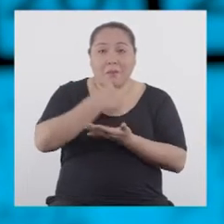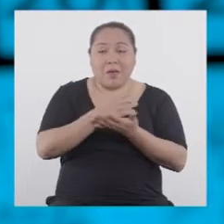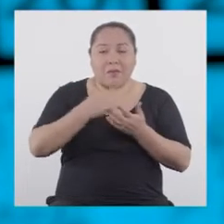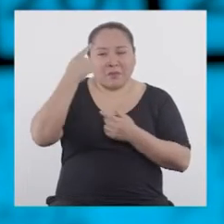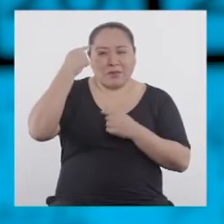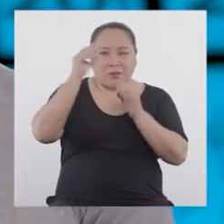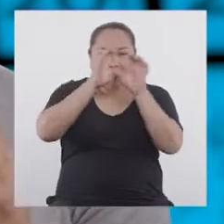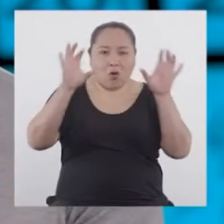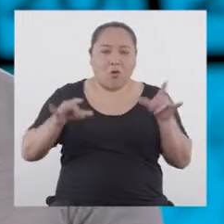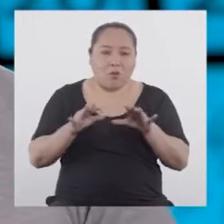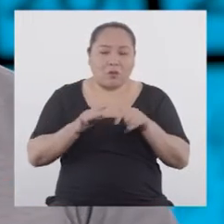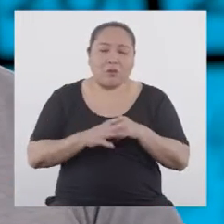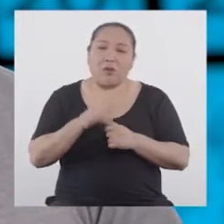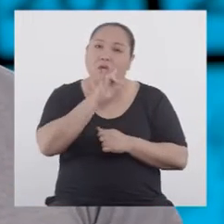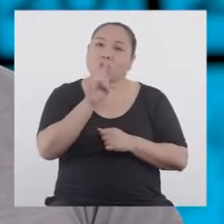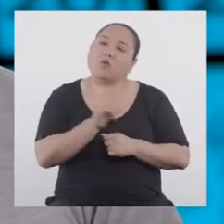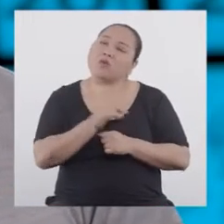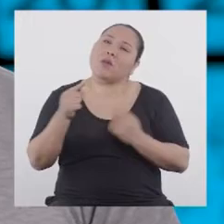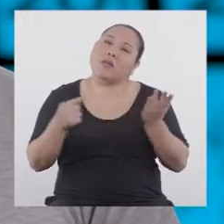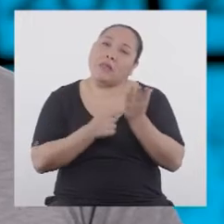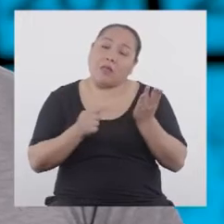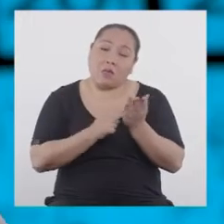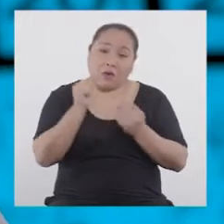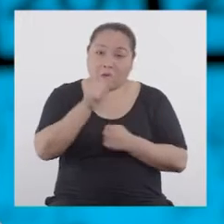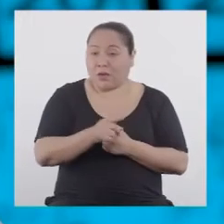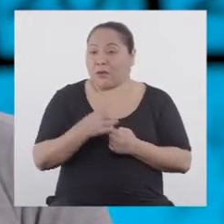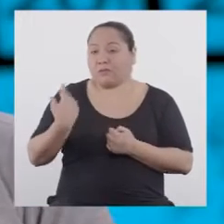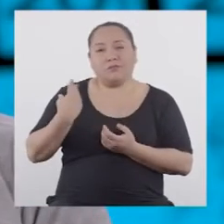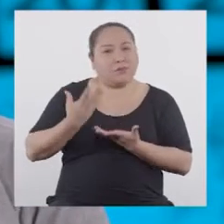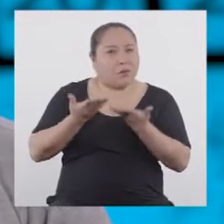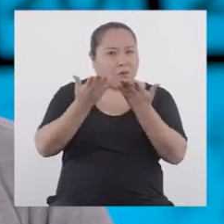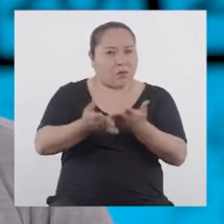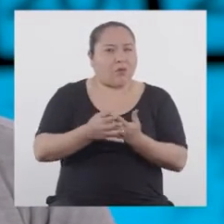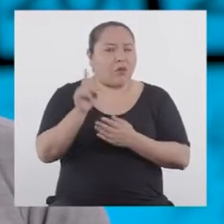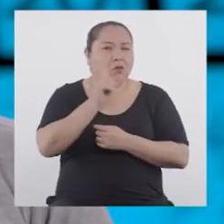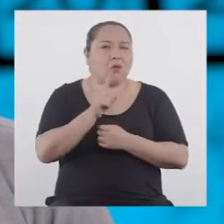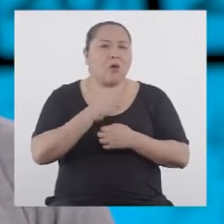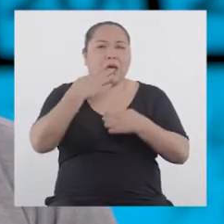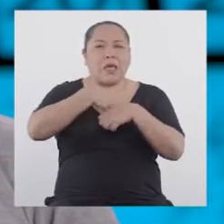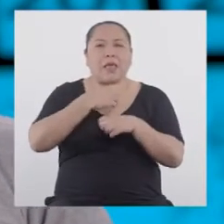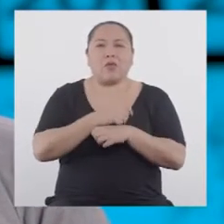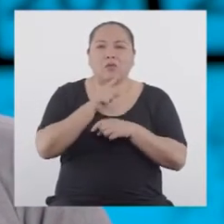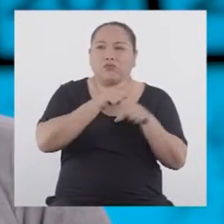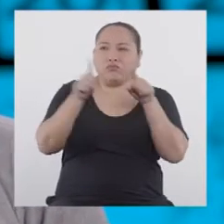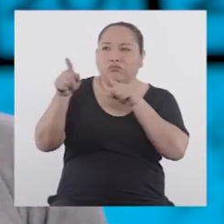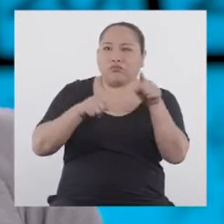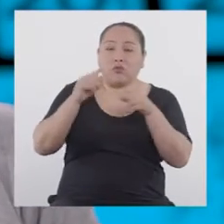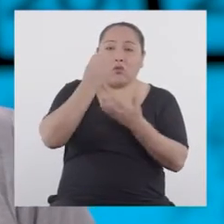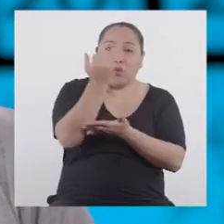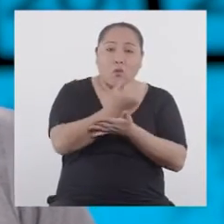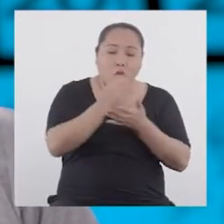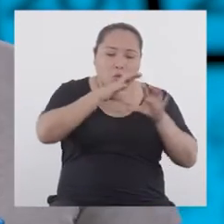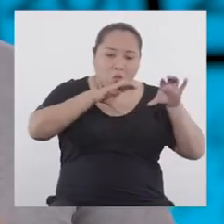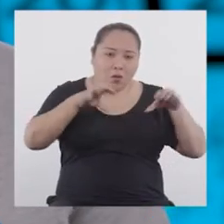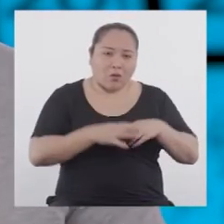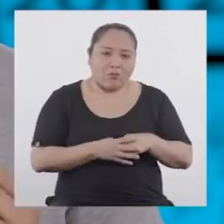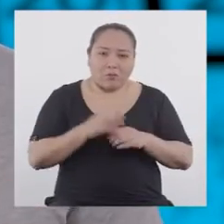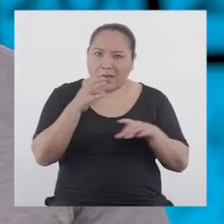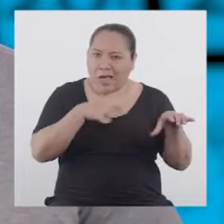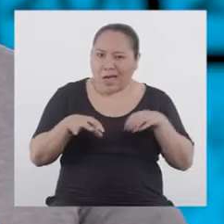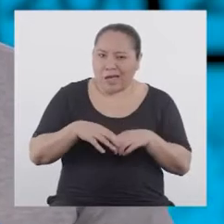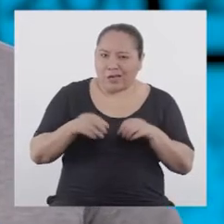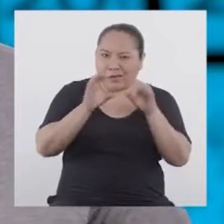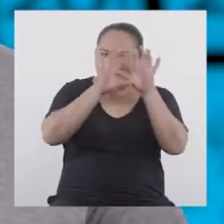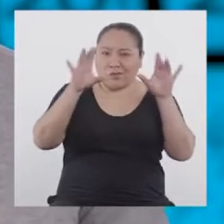pensamiento computacional, es útil que usemos herramientas digitales. Por eso, te proponemos que en vez de crear tu diagrama de flujo en tu cuaderno, te retes